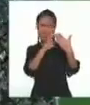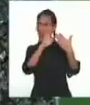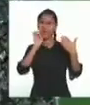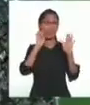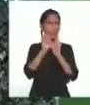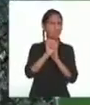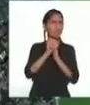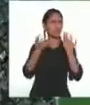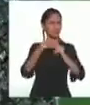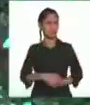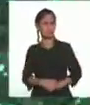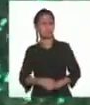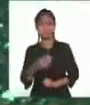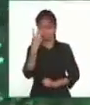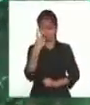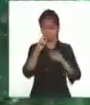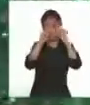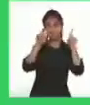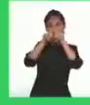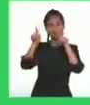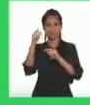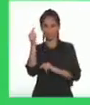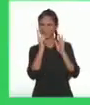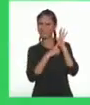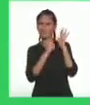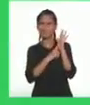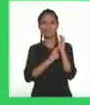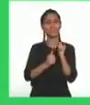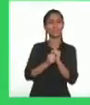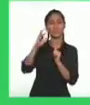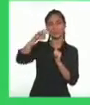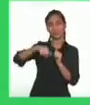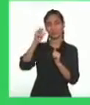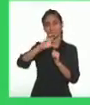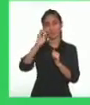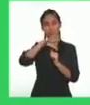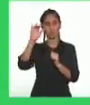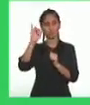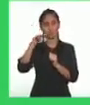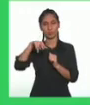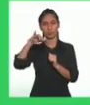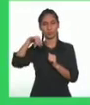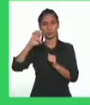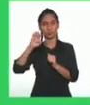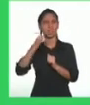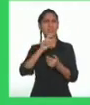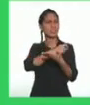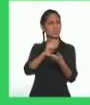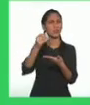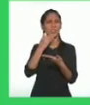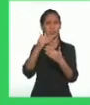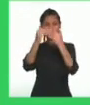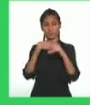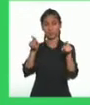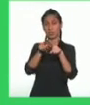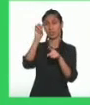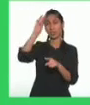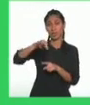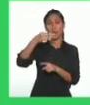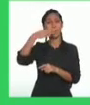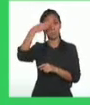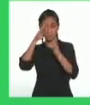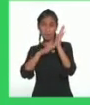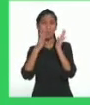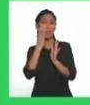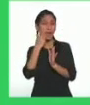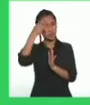respuestas. Miren estas tarjetas. ¿Quién escribió Paco Yunque? ¿Cómo se llama la capital de Madre de Dios? ¿Cuál es el